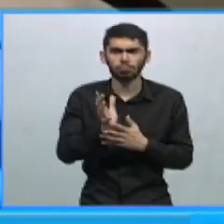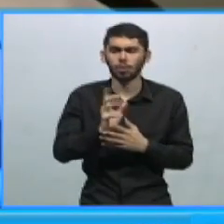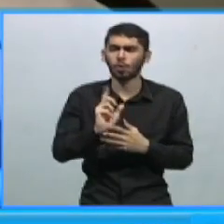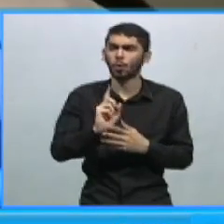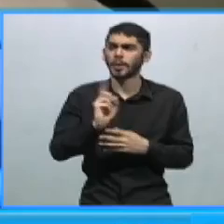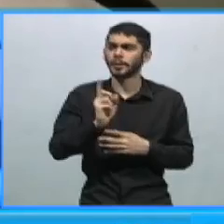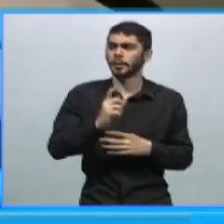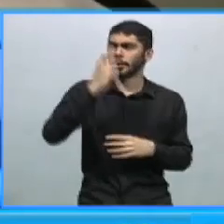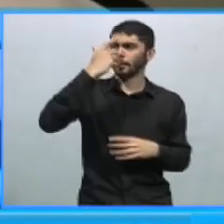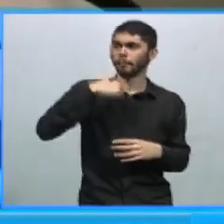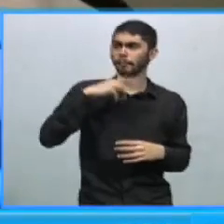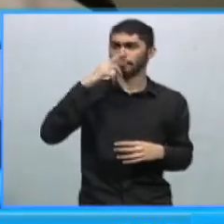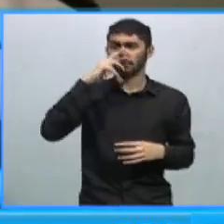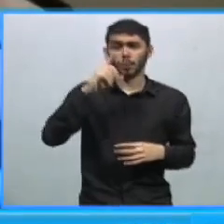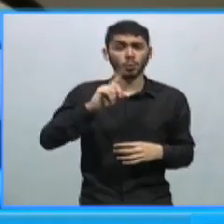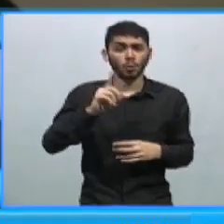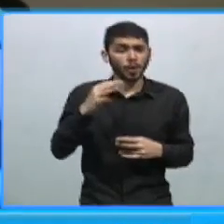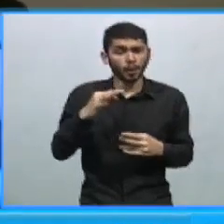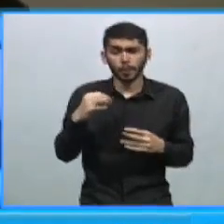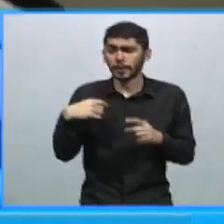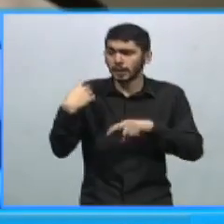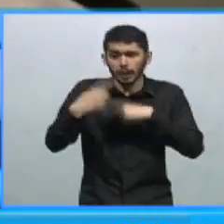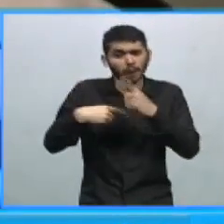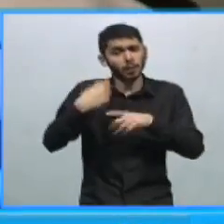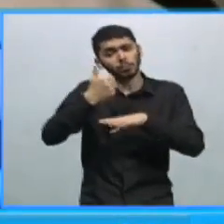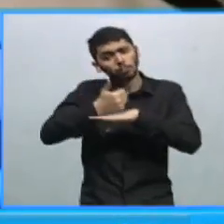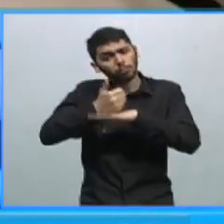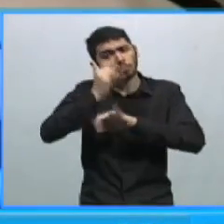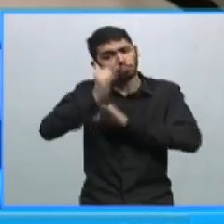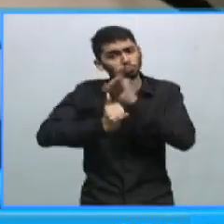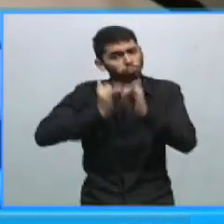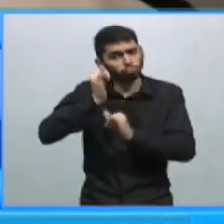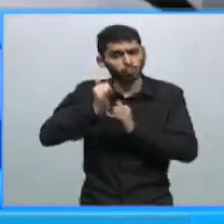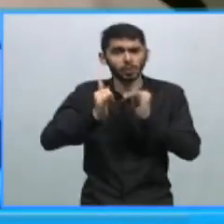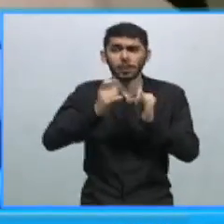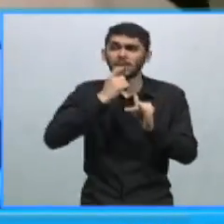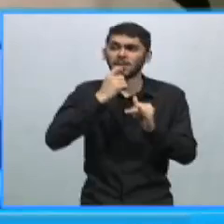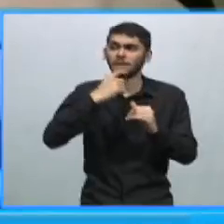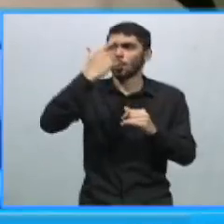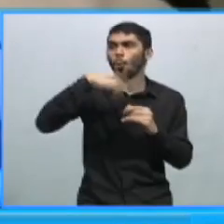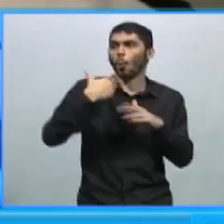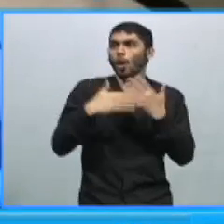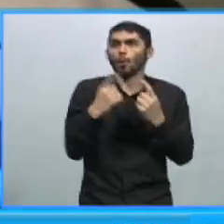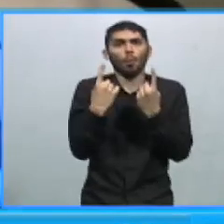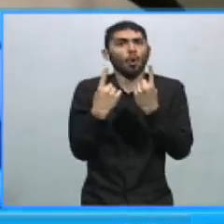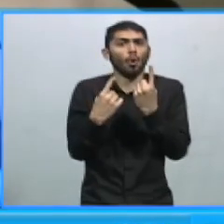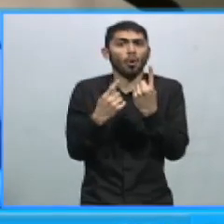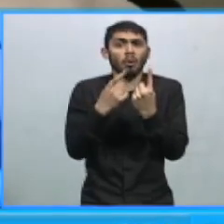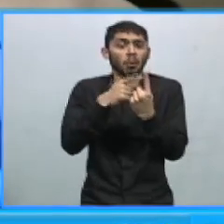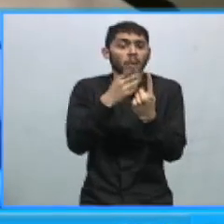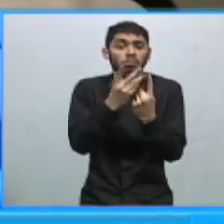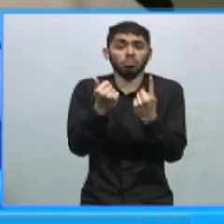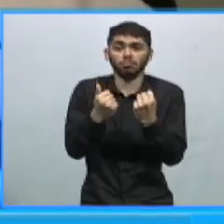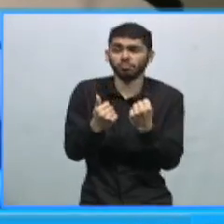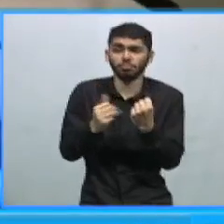propios creo que es algo que tiene que perdurar en el tiempo y para que las cosas perduren en el tiempo no pueden tener nombres propios porque los nombres propios son